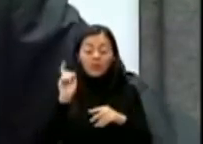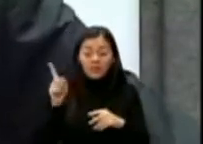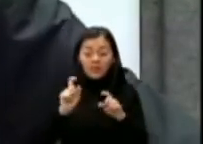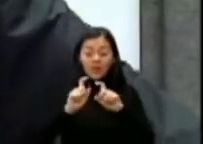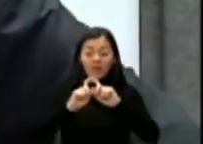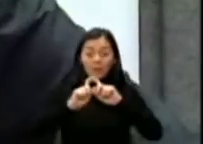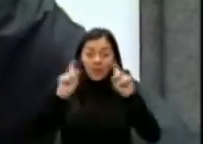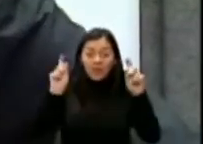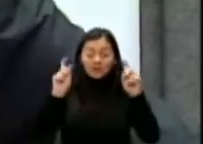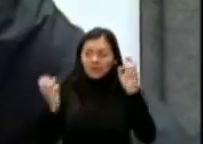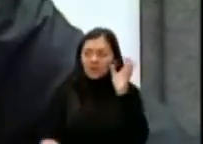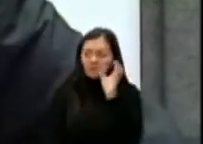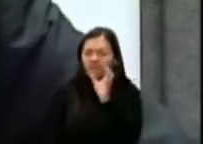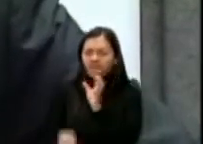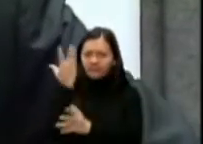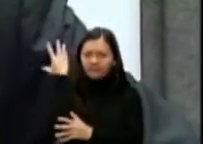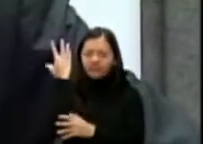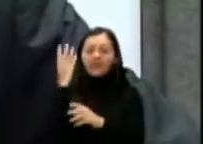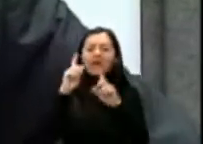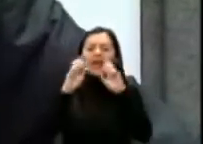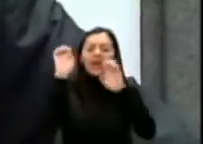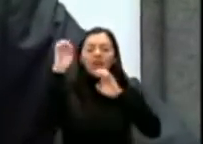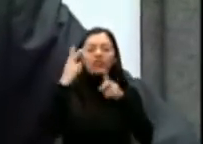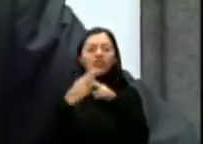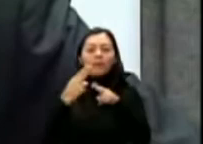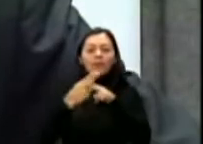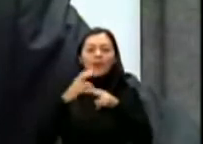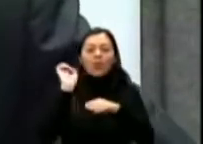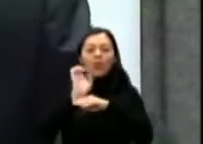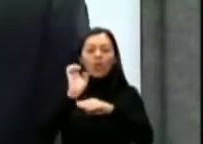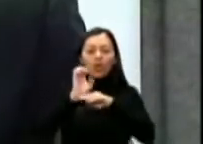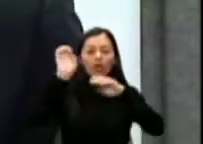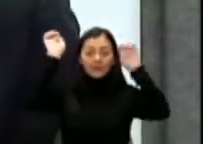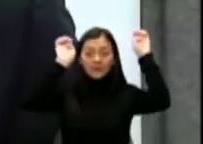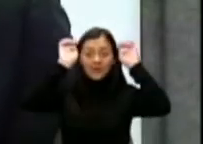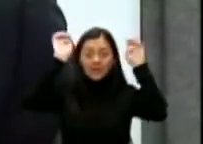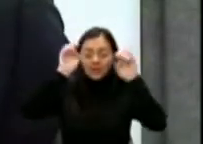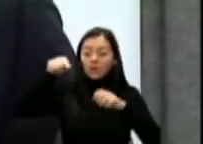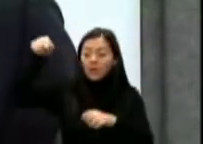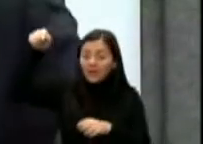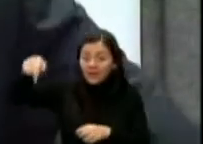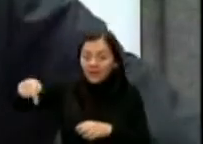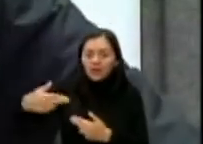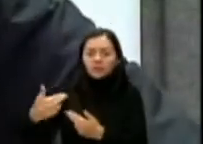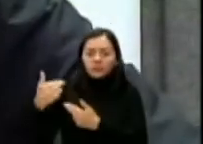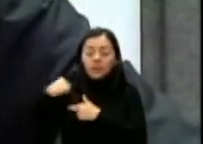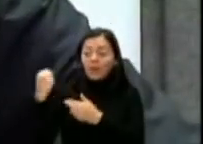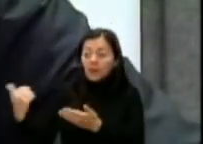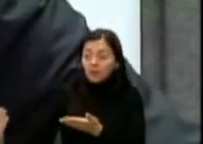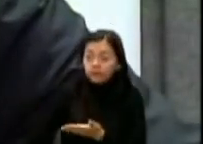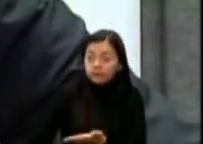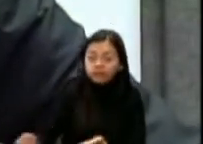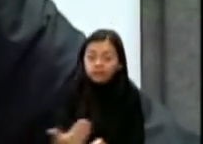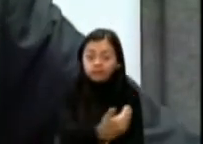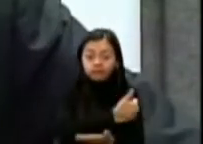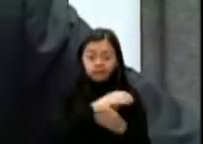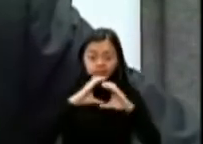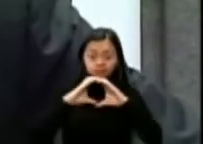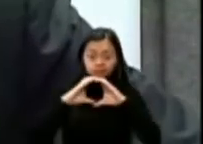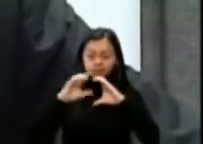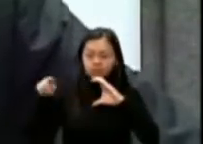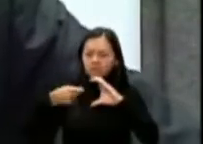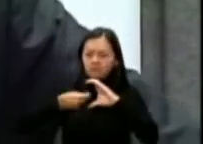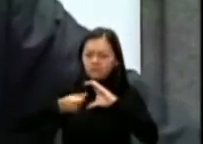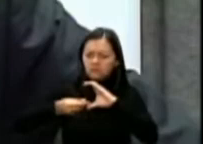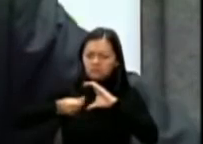negre sur de esmeraldas para pavimentar aceras bordillos con los excedentes de la operación de la refinería y tuvimos que cambiar